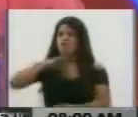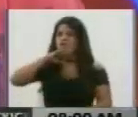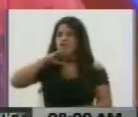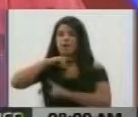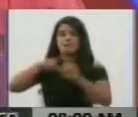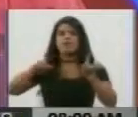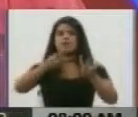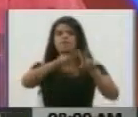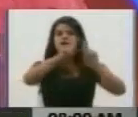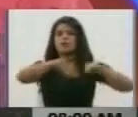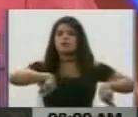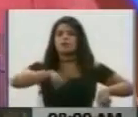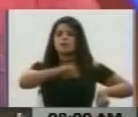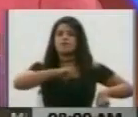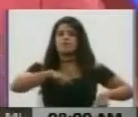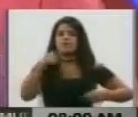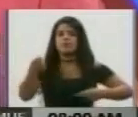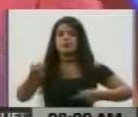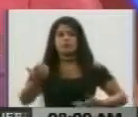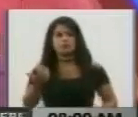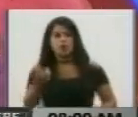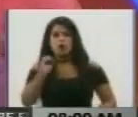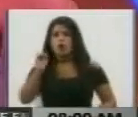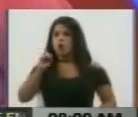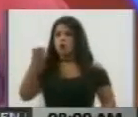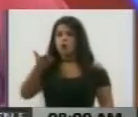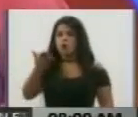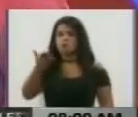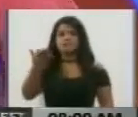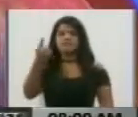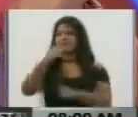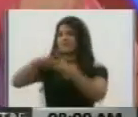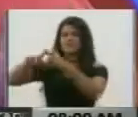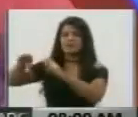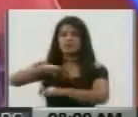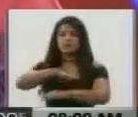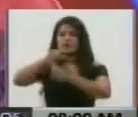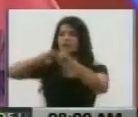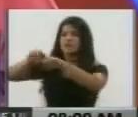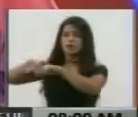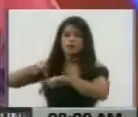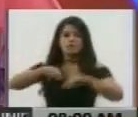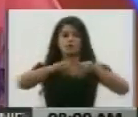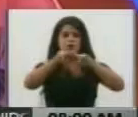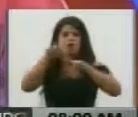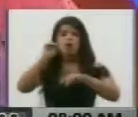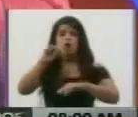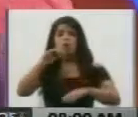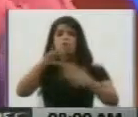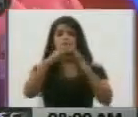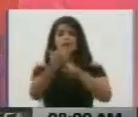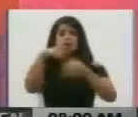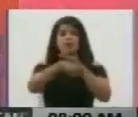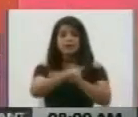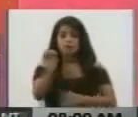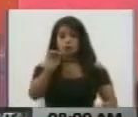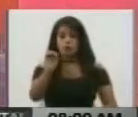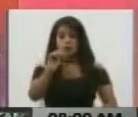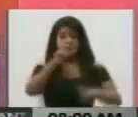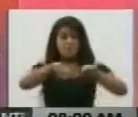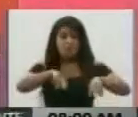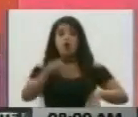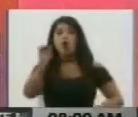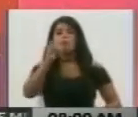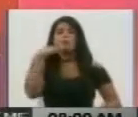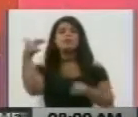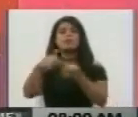Venezuela sean privatizadas, o que se desaparezca en general las misiones, o que privaticen barrio adentro, o que privaticen el petróleo. Mira,